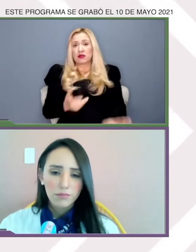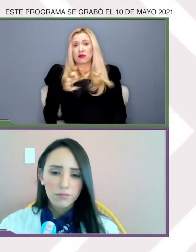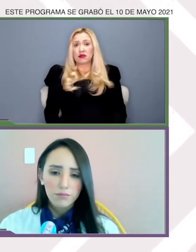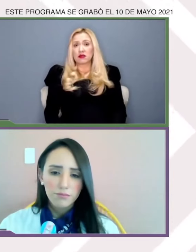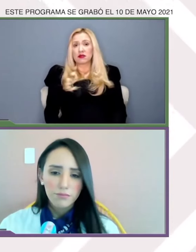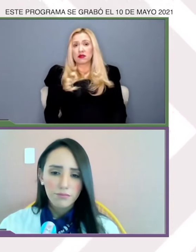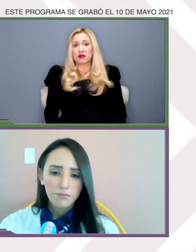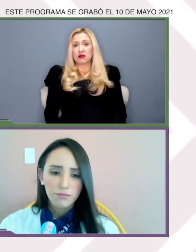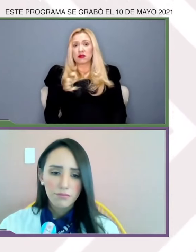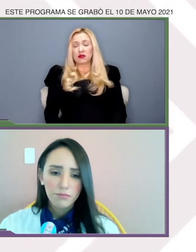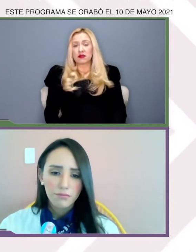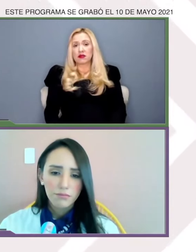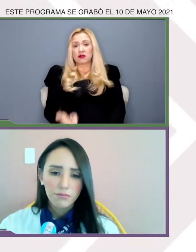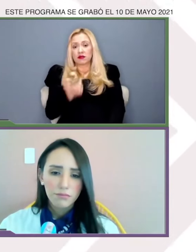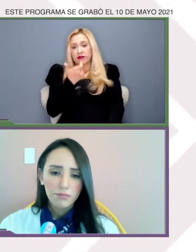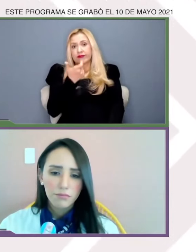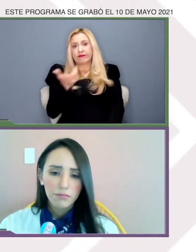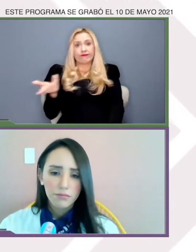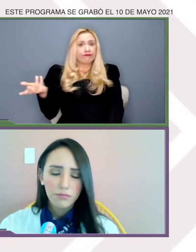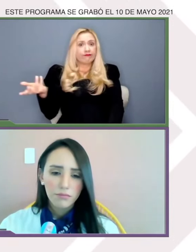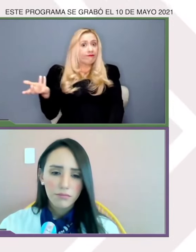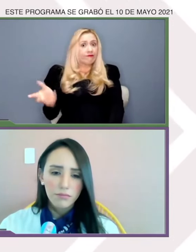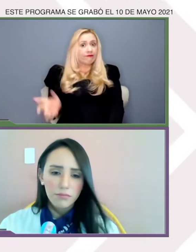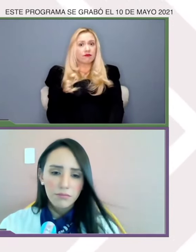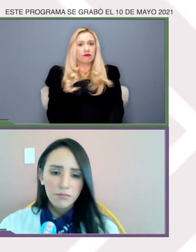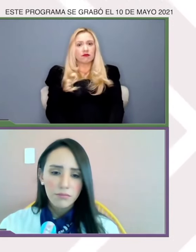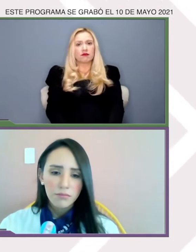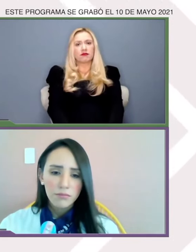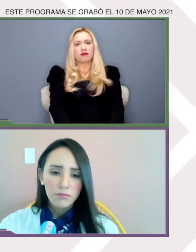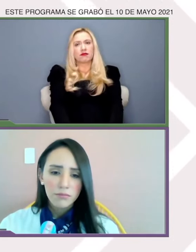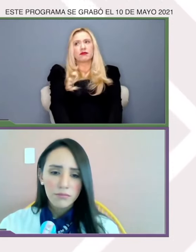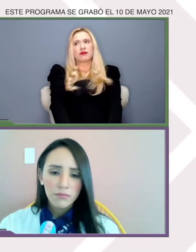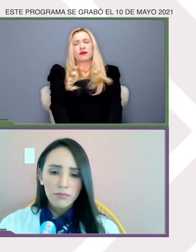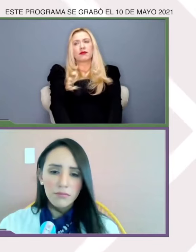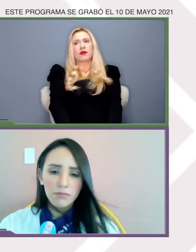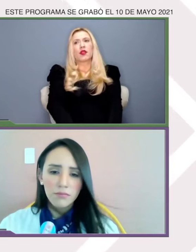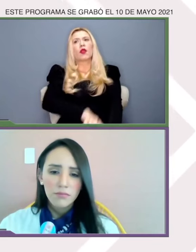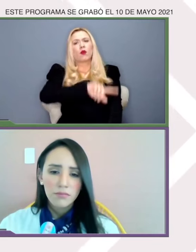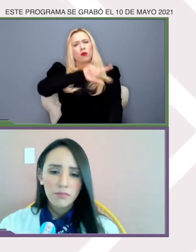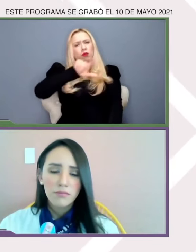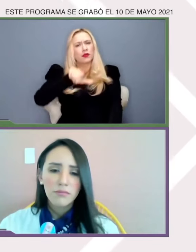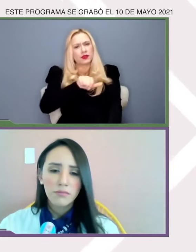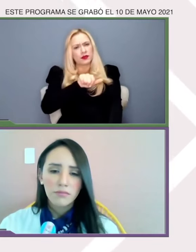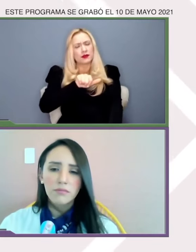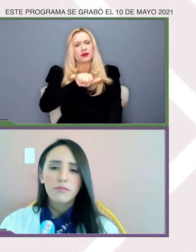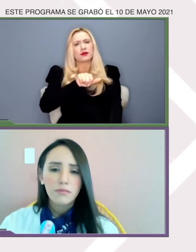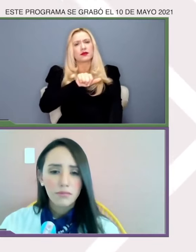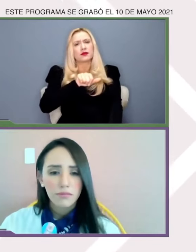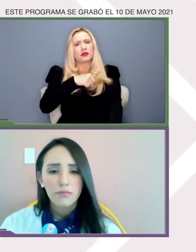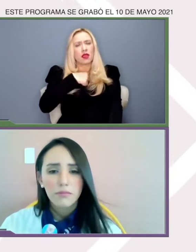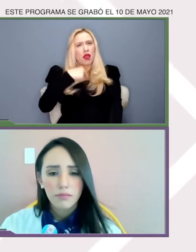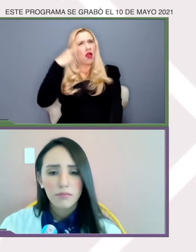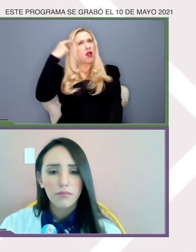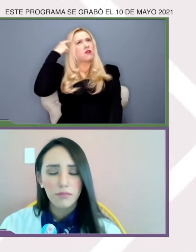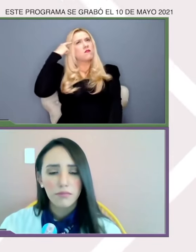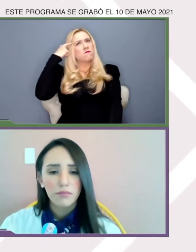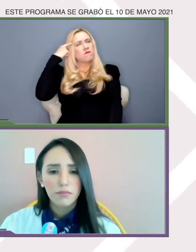sin, sin ningún ingreso, ¿no? Y después, también de manera muy creativa,